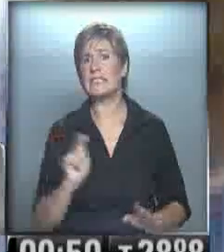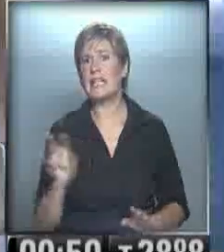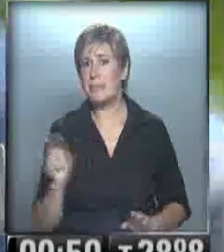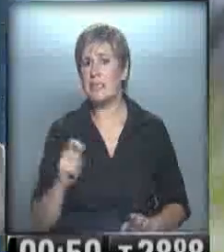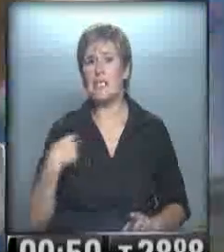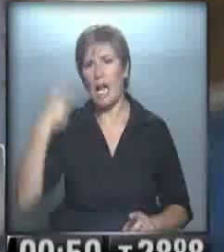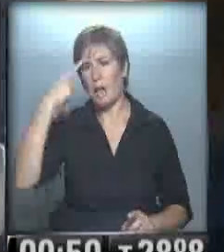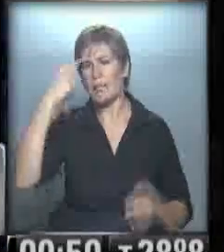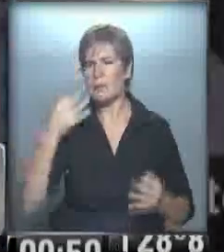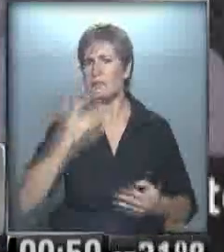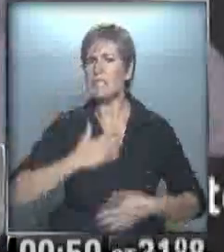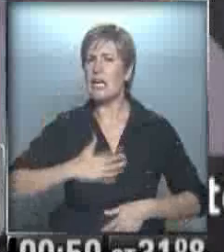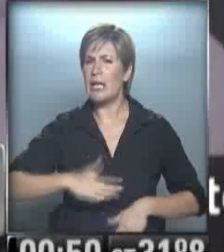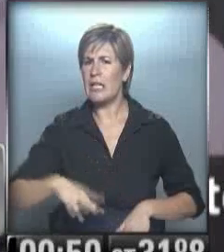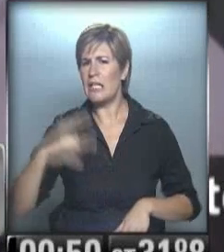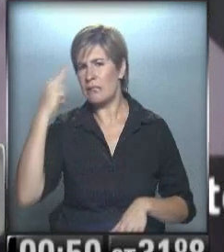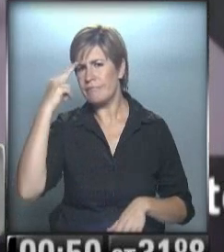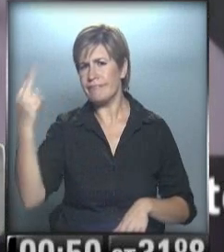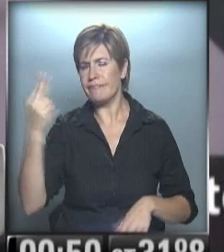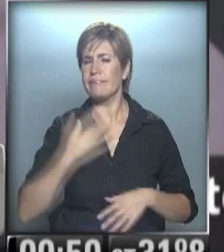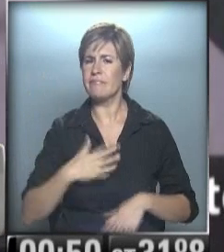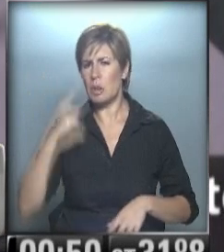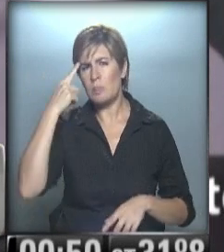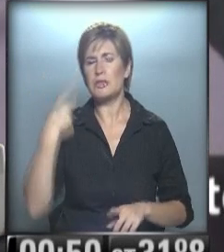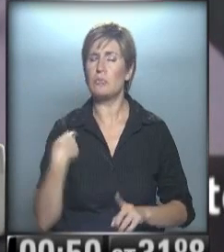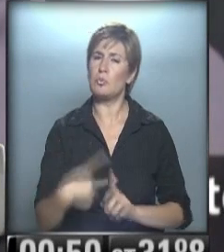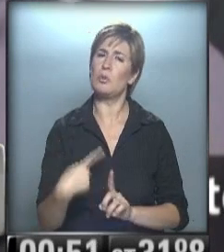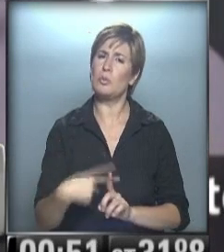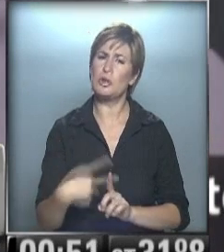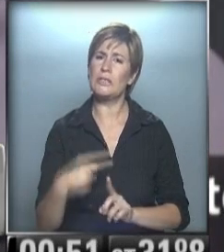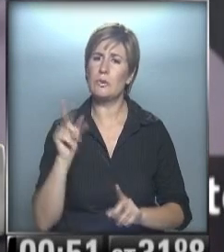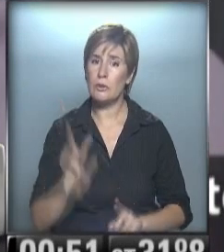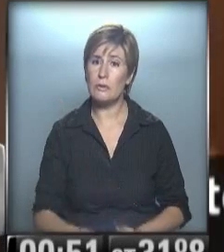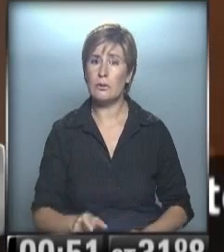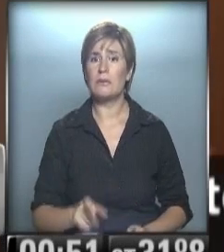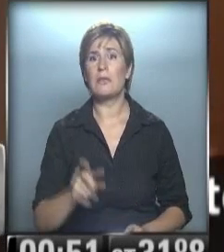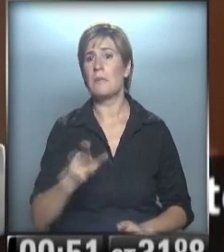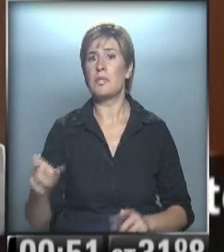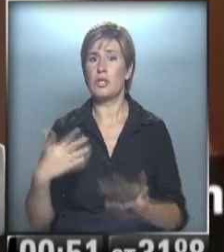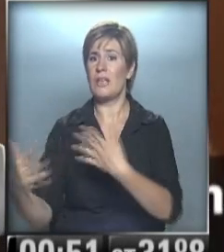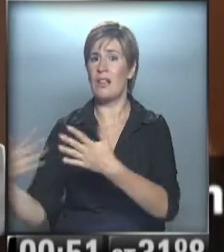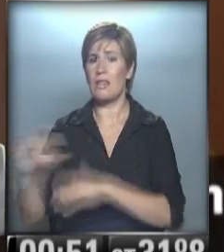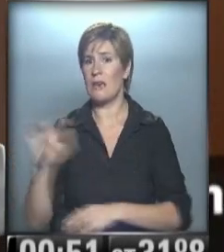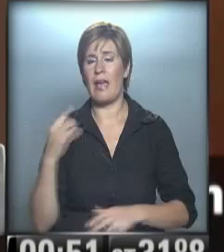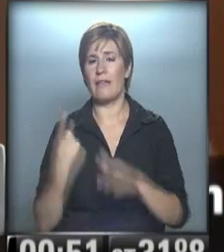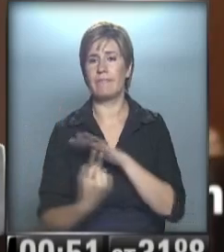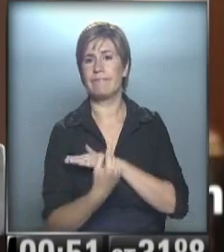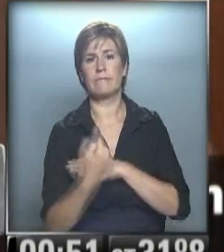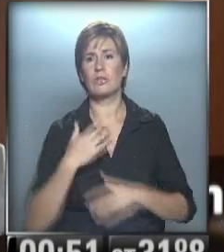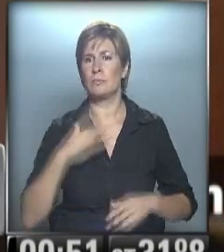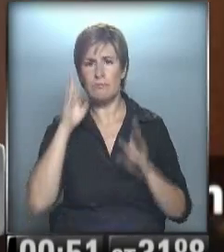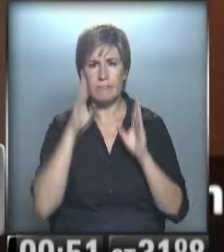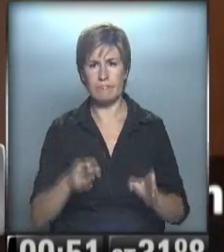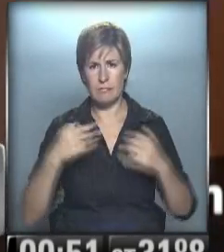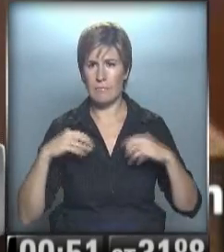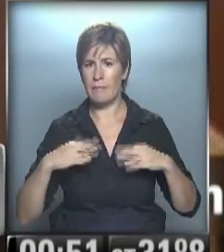también. Creo que fue bueno y la verdad que mucho contacto con la gente tampoco tuve. Estaba más centrado en la recuperación,